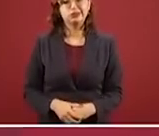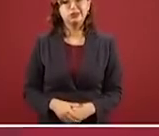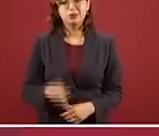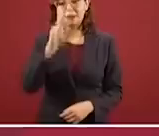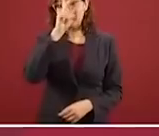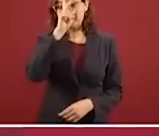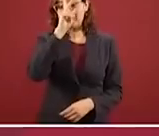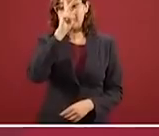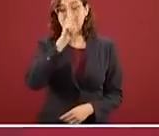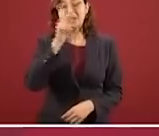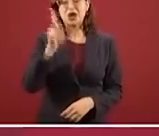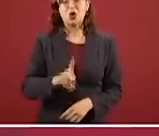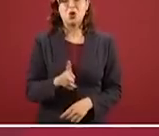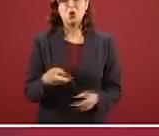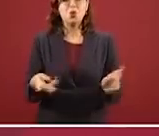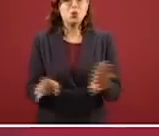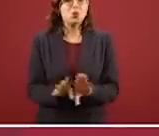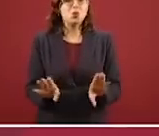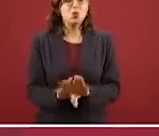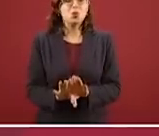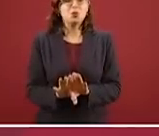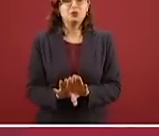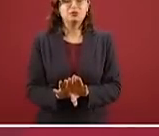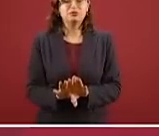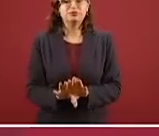se estaba creando,